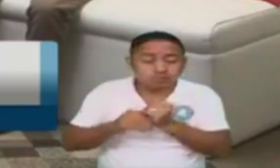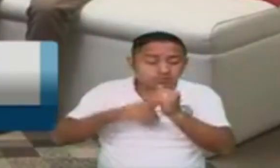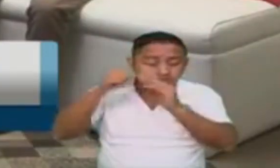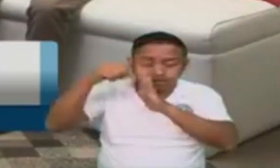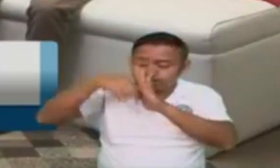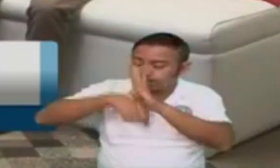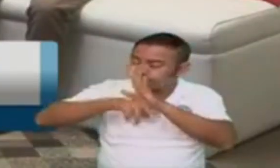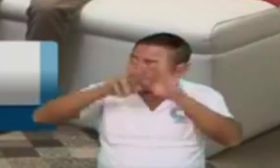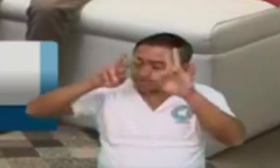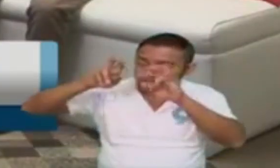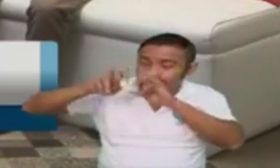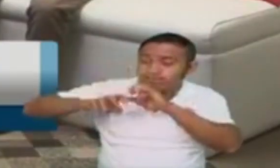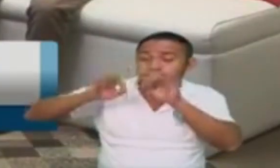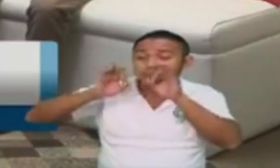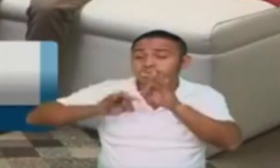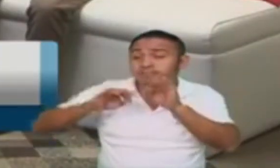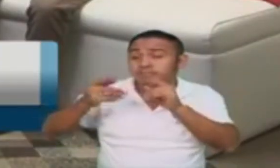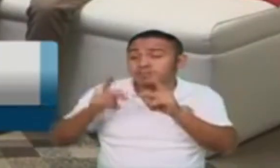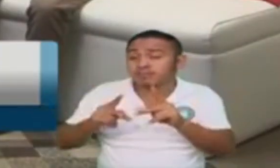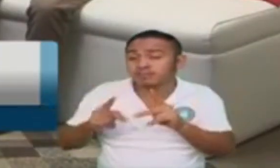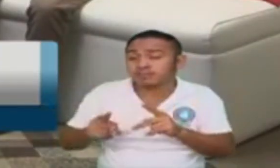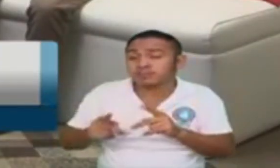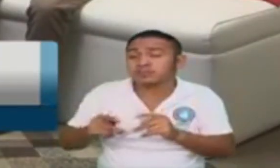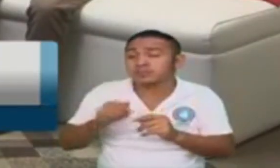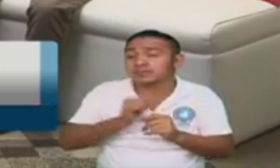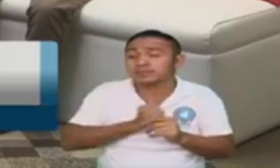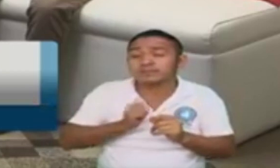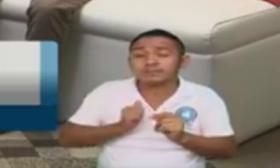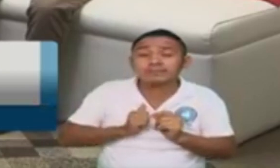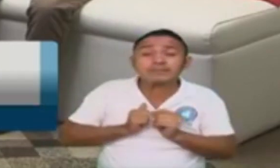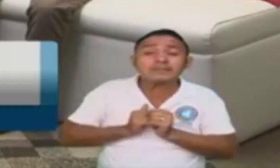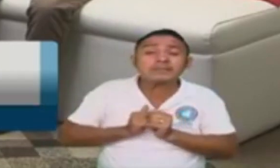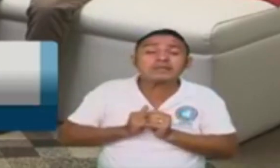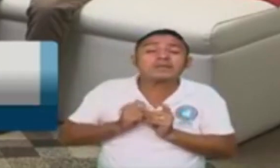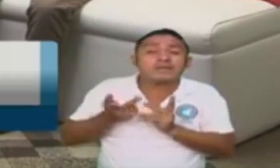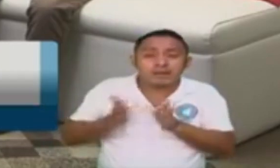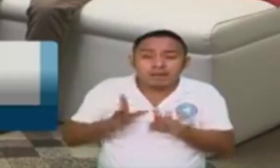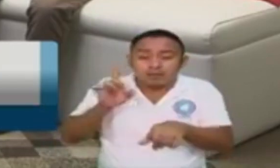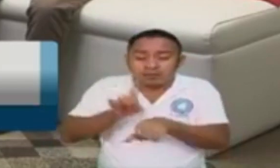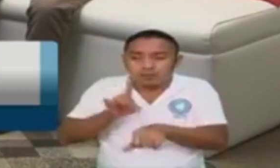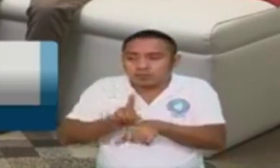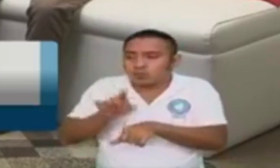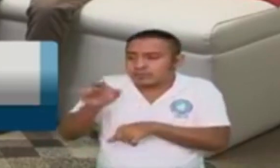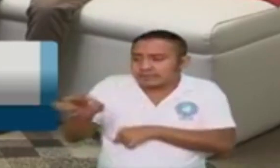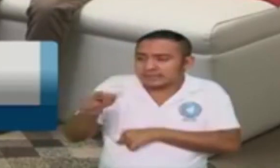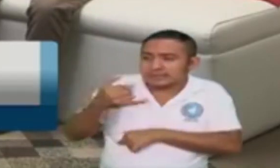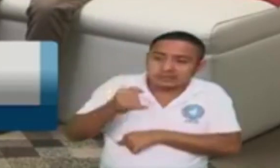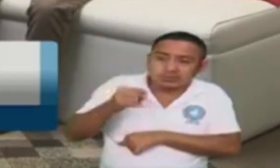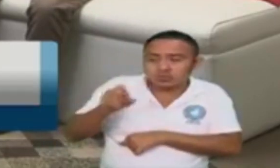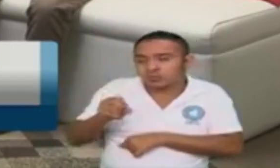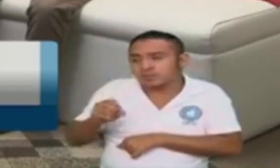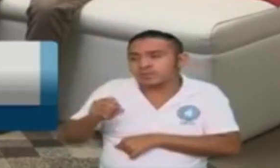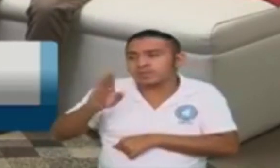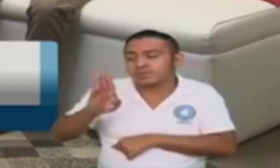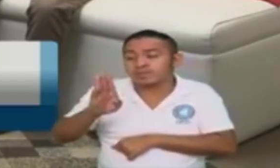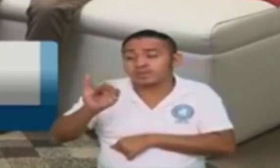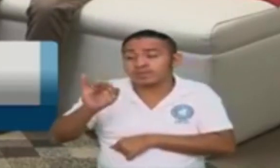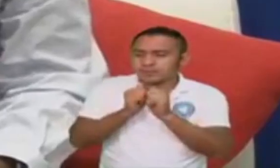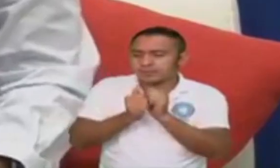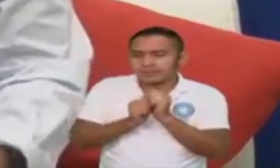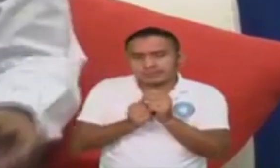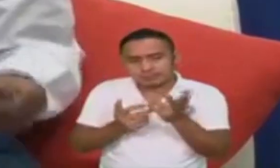exhaustivo, tenés que revisarlo, tenés que citar al paciente y al final, pues, el médico tiene que decidir si este paciente es candidato a una biopsia por aspiración o